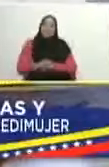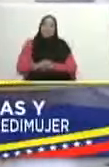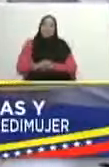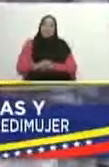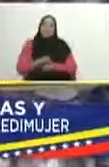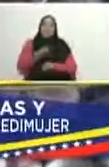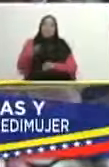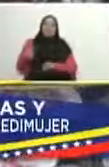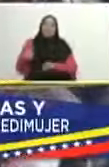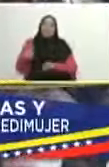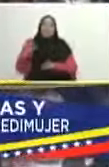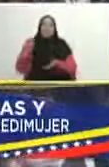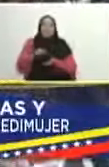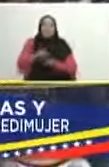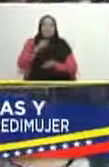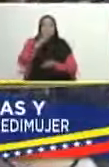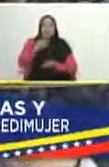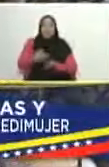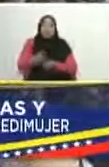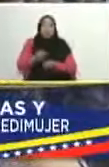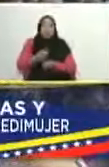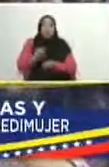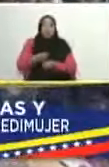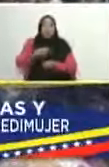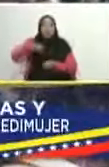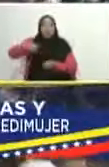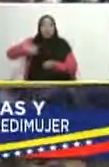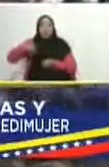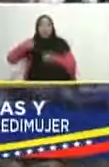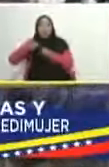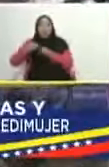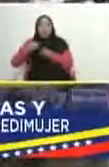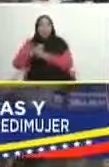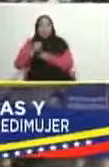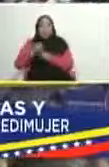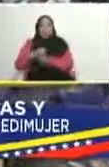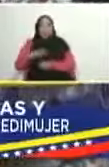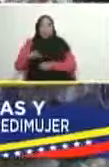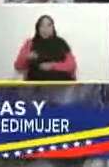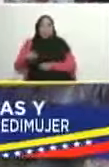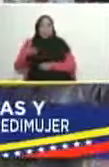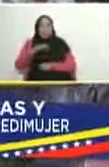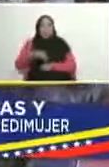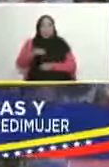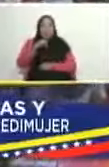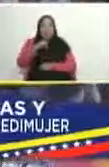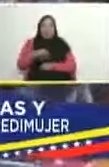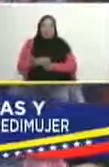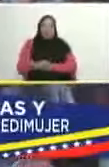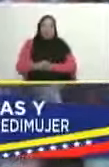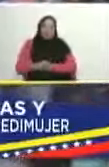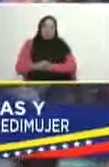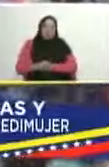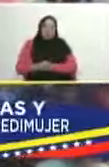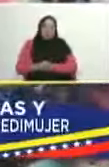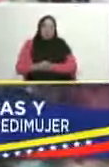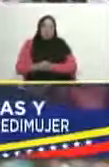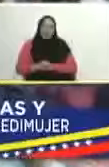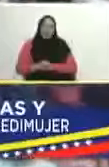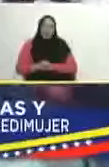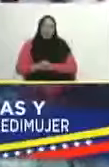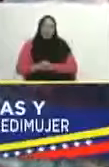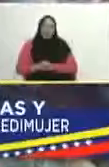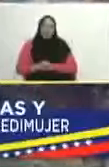hablando, Deli. Bueno, presidente, le decía, lo interesante acá es la participación. Aprovecho a saludar con mucho